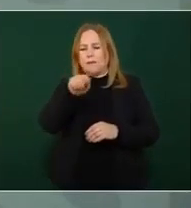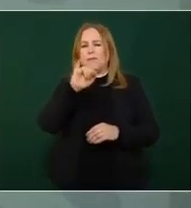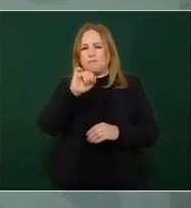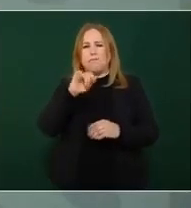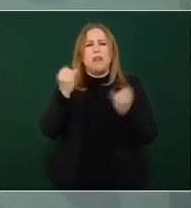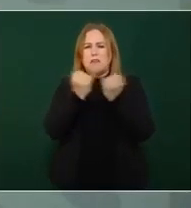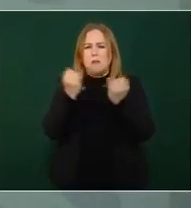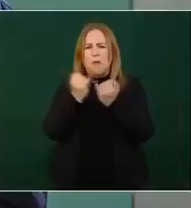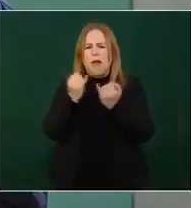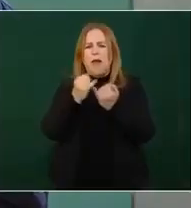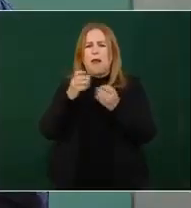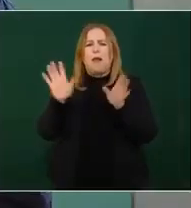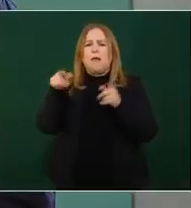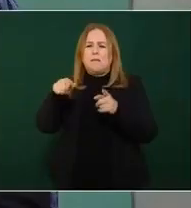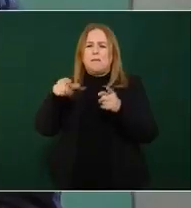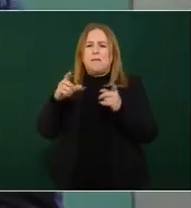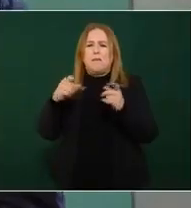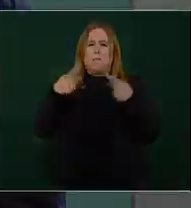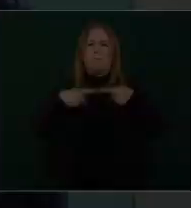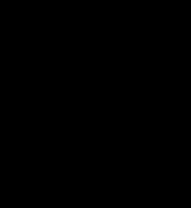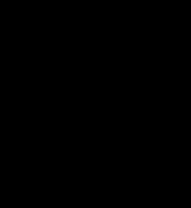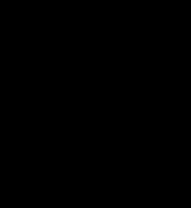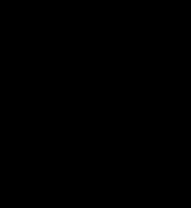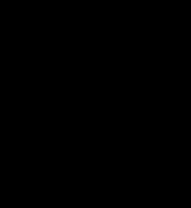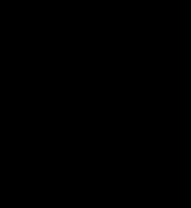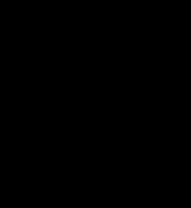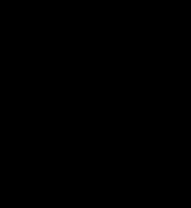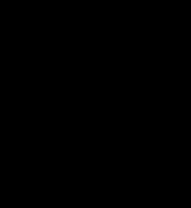Los conservadores mexicanos